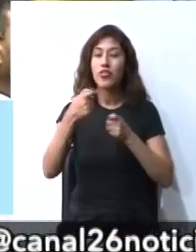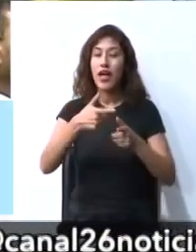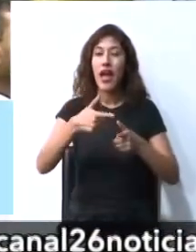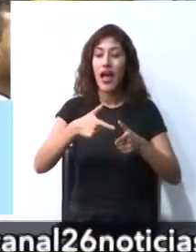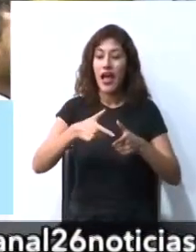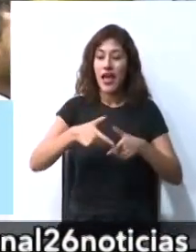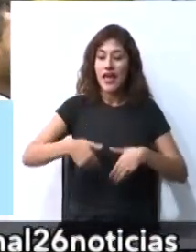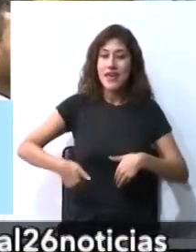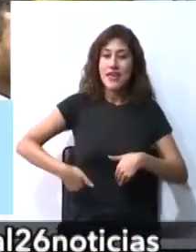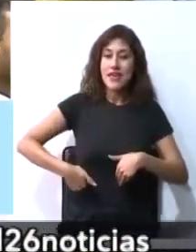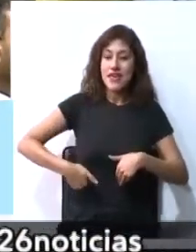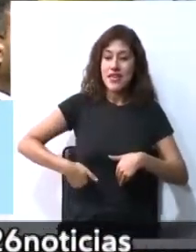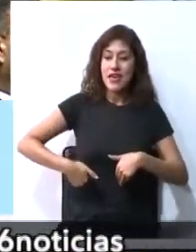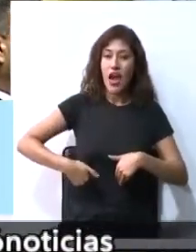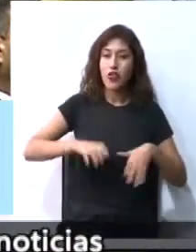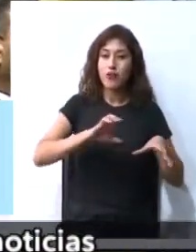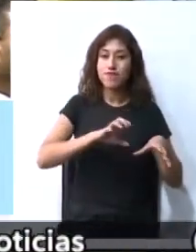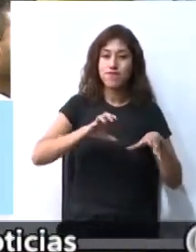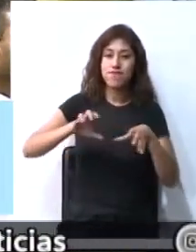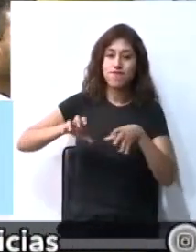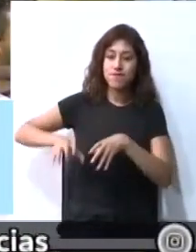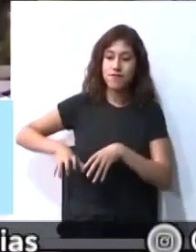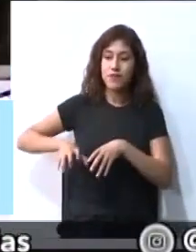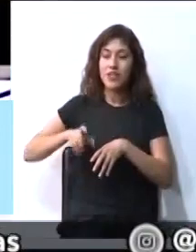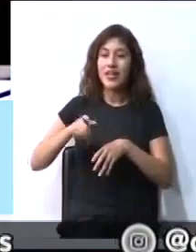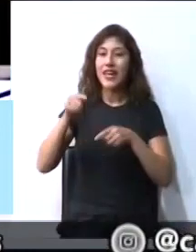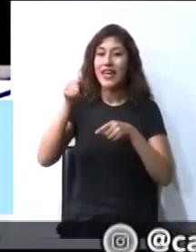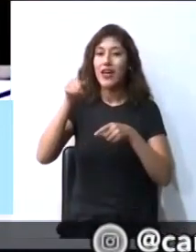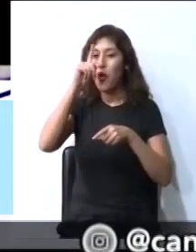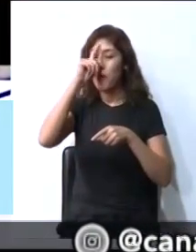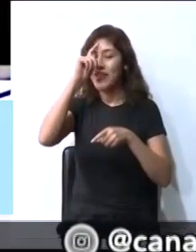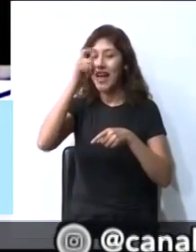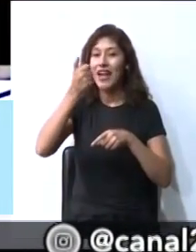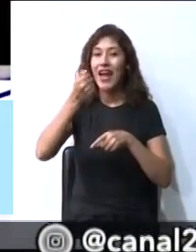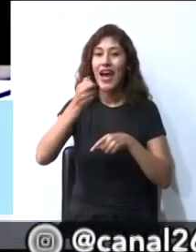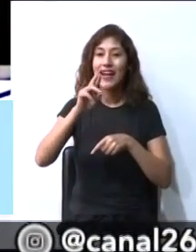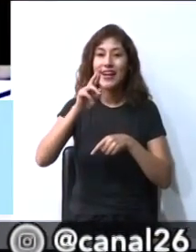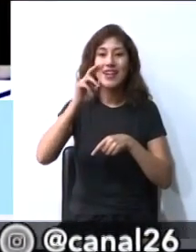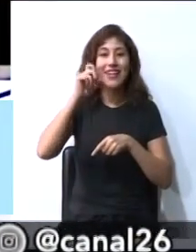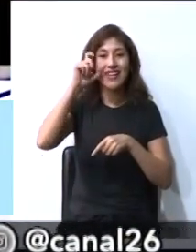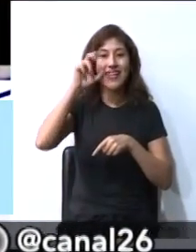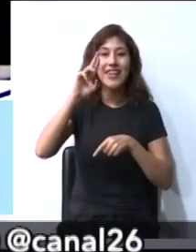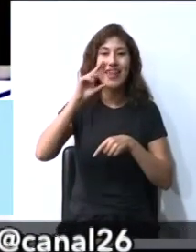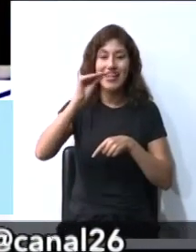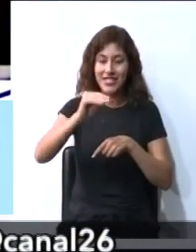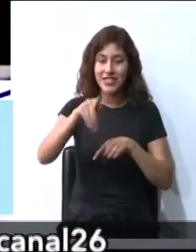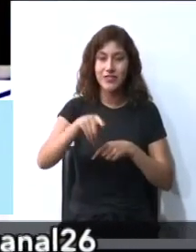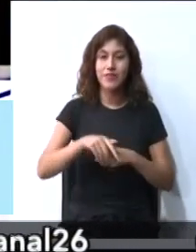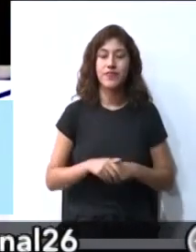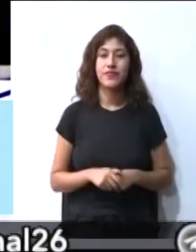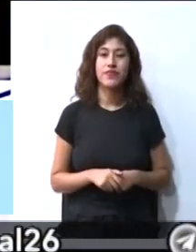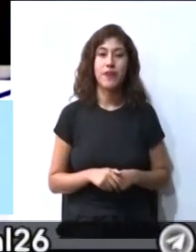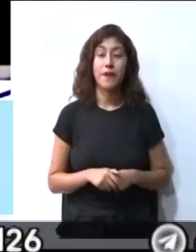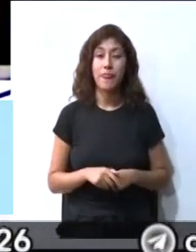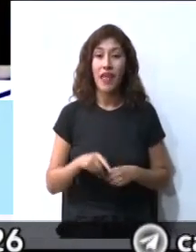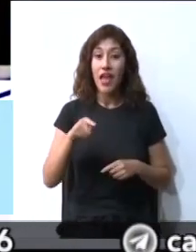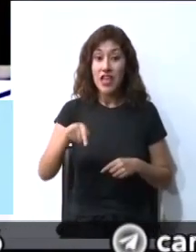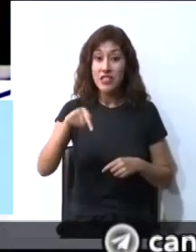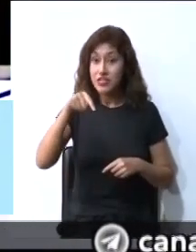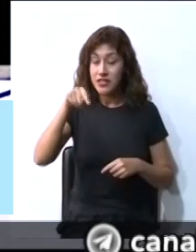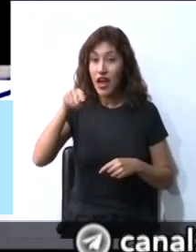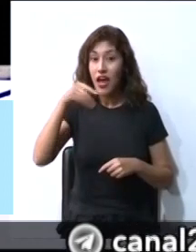que le hicieron en el Argerich. Su gratitud fue tal que la convirtió en compromiso, decidió involucrarse